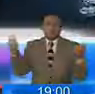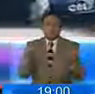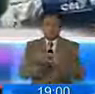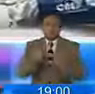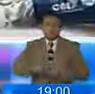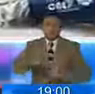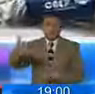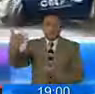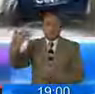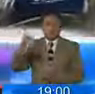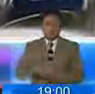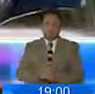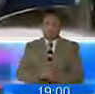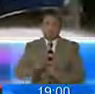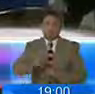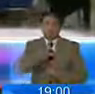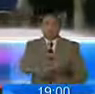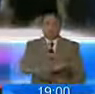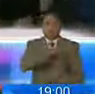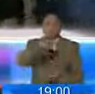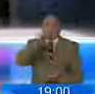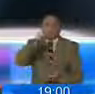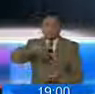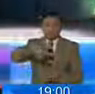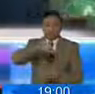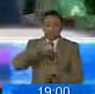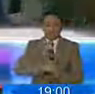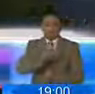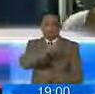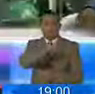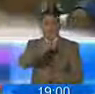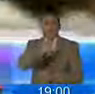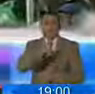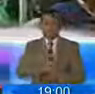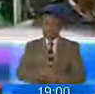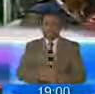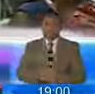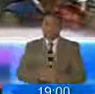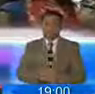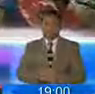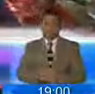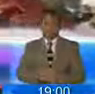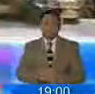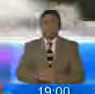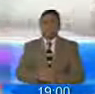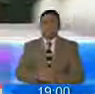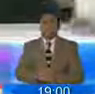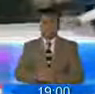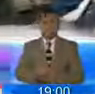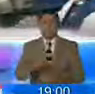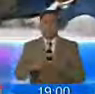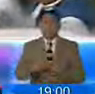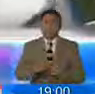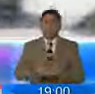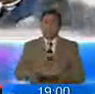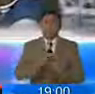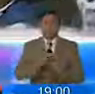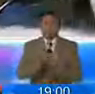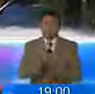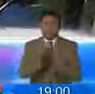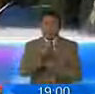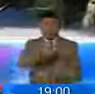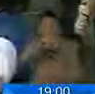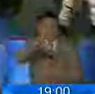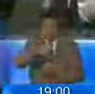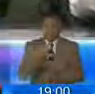y políticas, y los representantes, obviamente, del movimiento de Alianza País. También contarles que hasta aquí